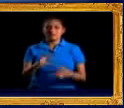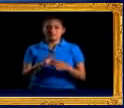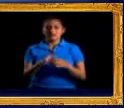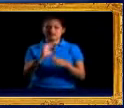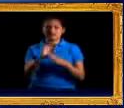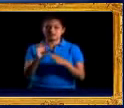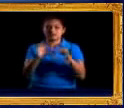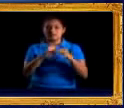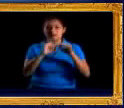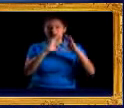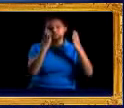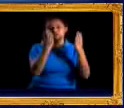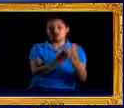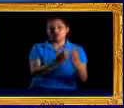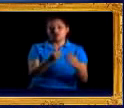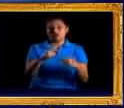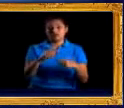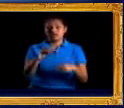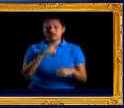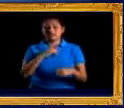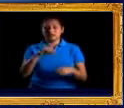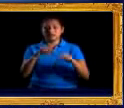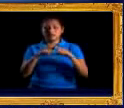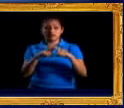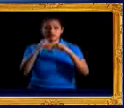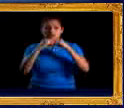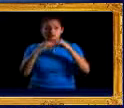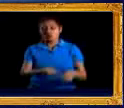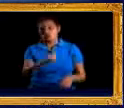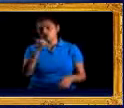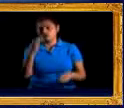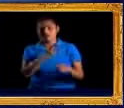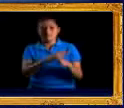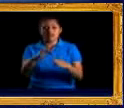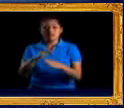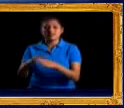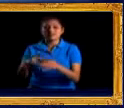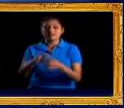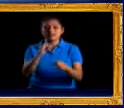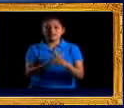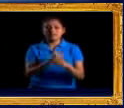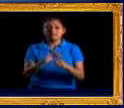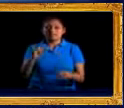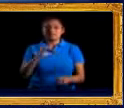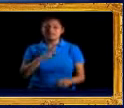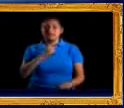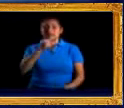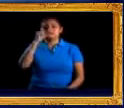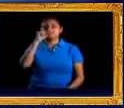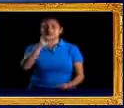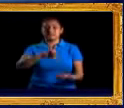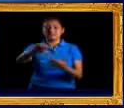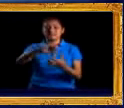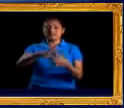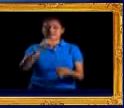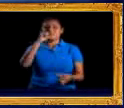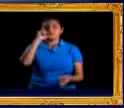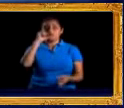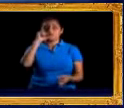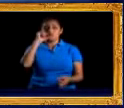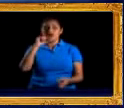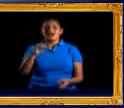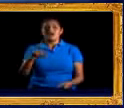de este mundo que está por colapsar. Otra parte de la iglesia que tiene aceite y vino, ¿esta iglesia tiene aceite y vino?